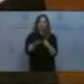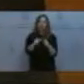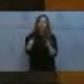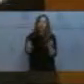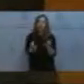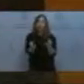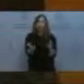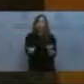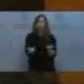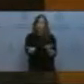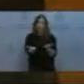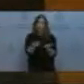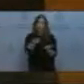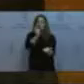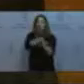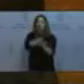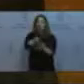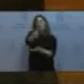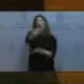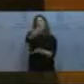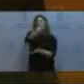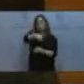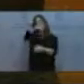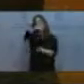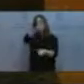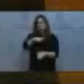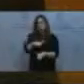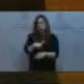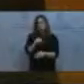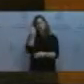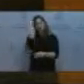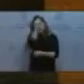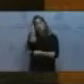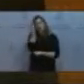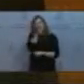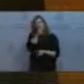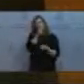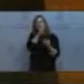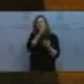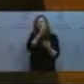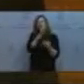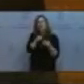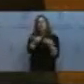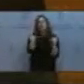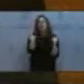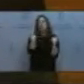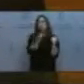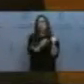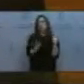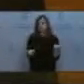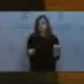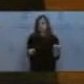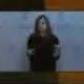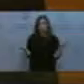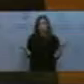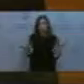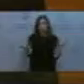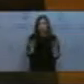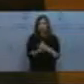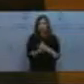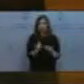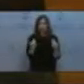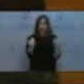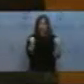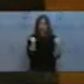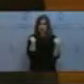los Sogepsa, que pagan los asturianos. ¿Qué plantean para salvar su responsabilidad? Pues trasladar la